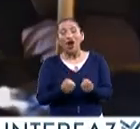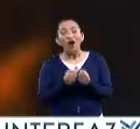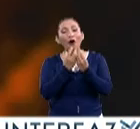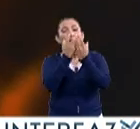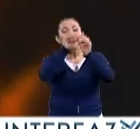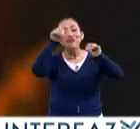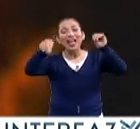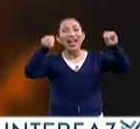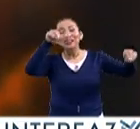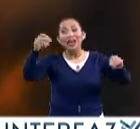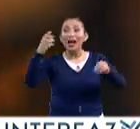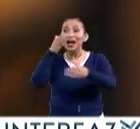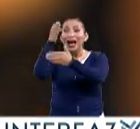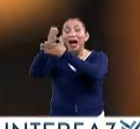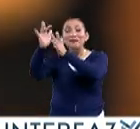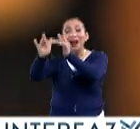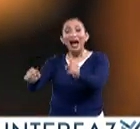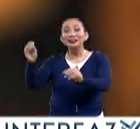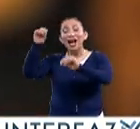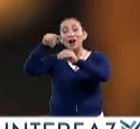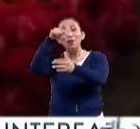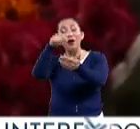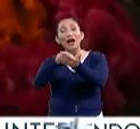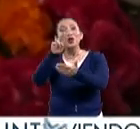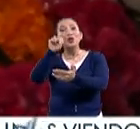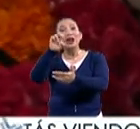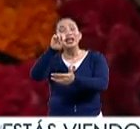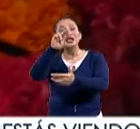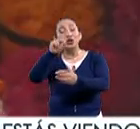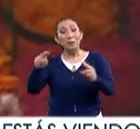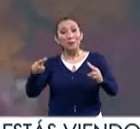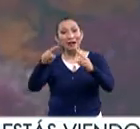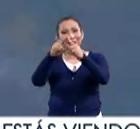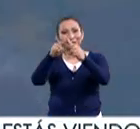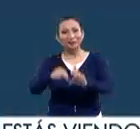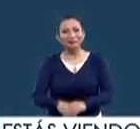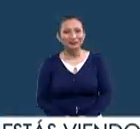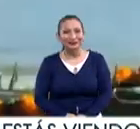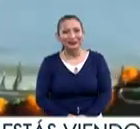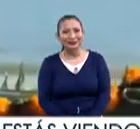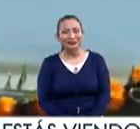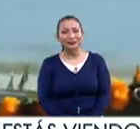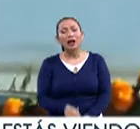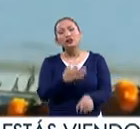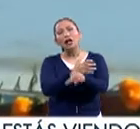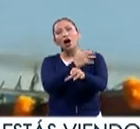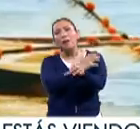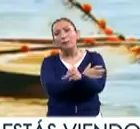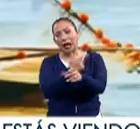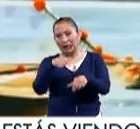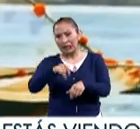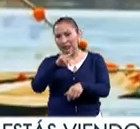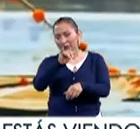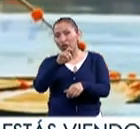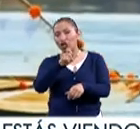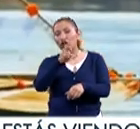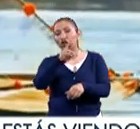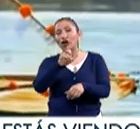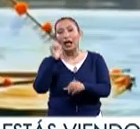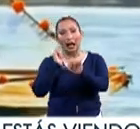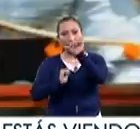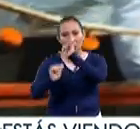ofrenda, llega a Francia para adornar la sede de la UNESCO en París. Nos acompaña en Interfaz el doctor